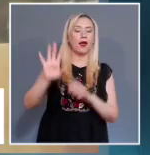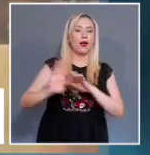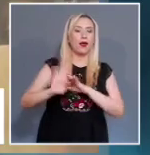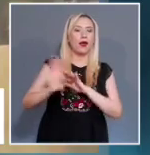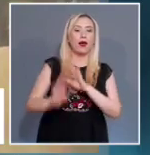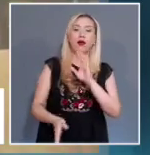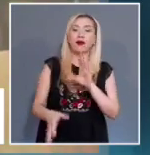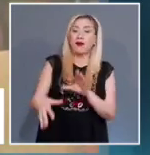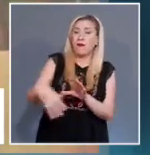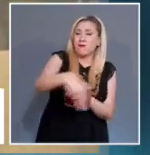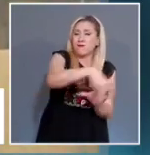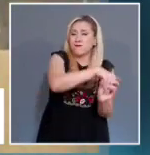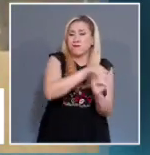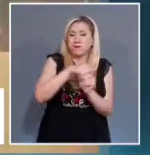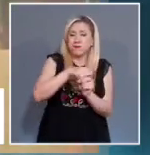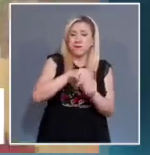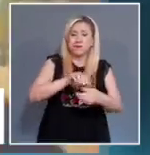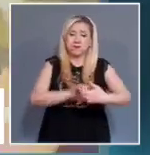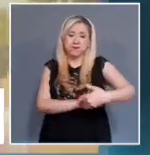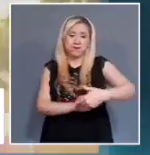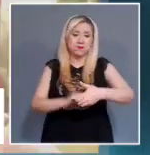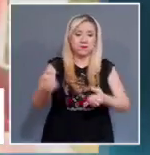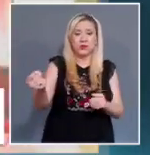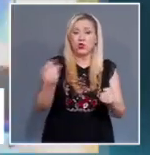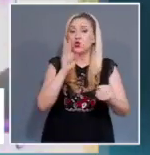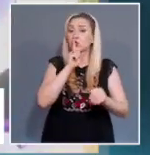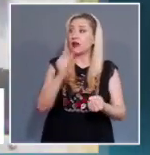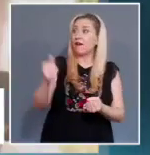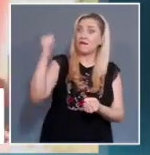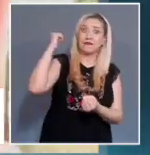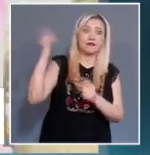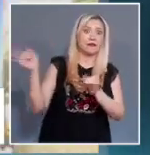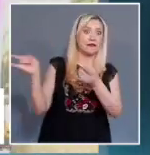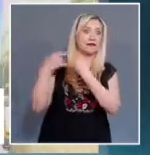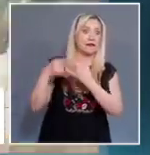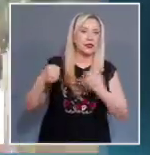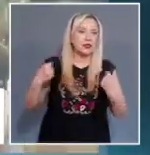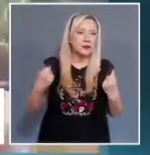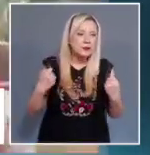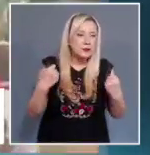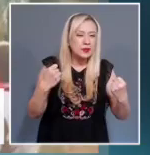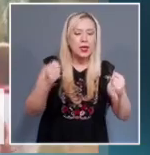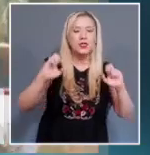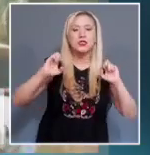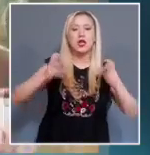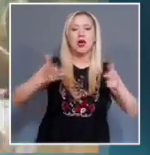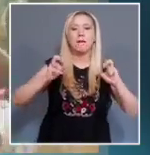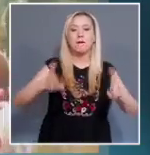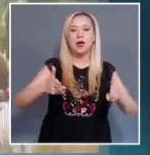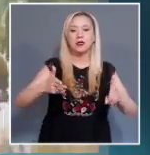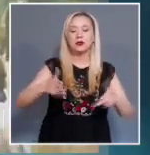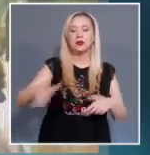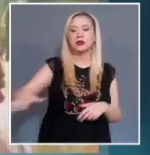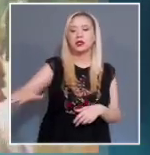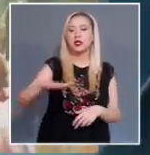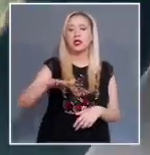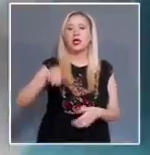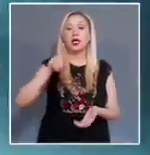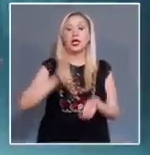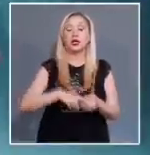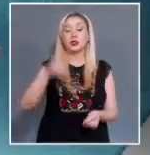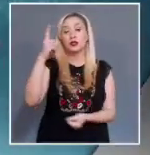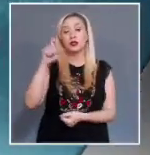caja de un tractocamión que circulaba por Chapa de Corzo, Chiapas, de los cuales 154 son de origen